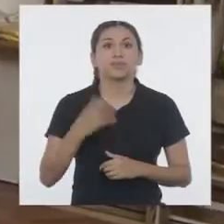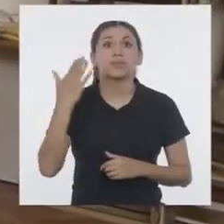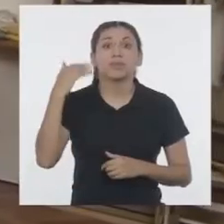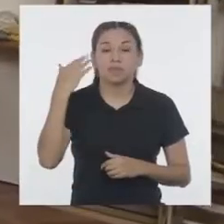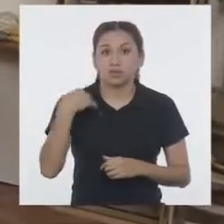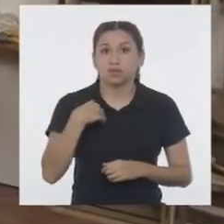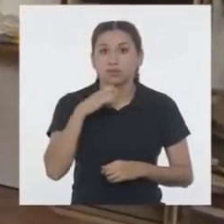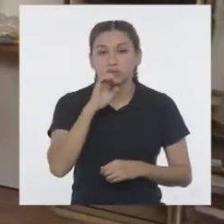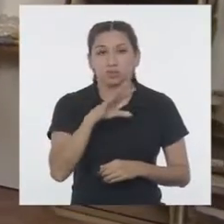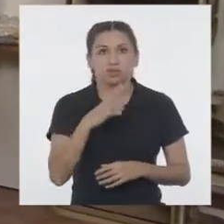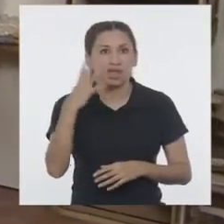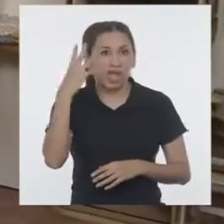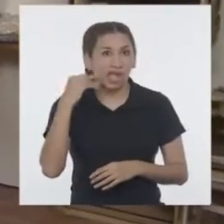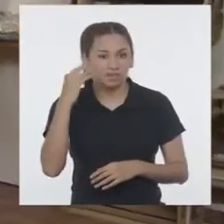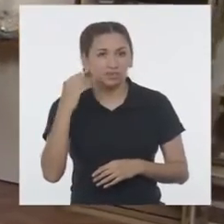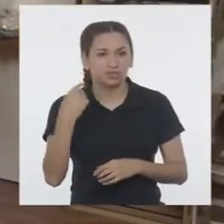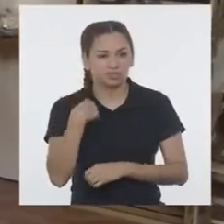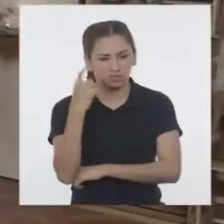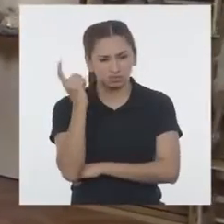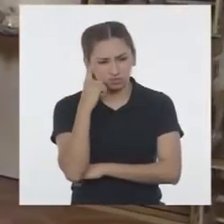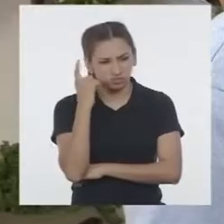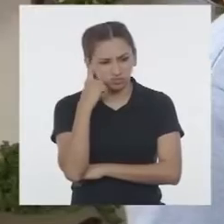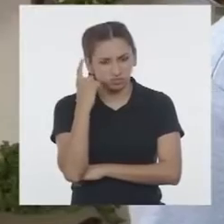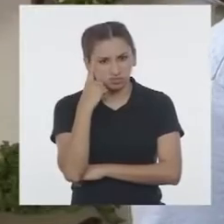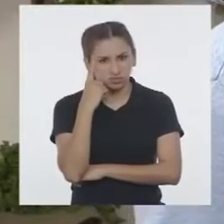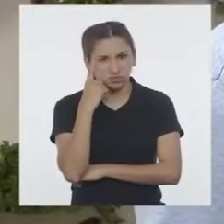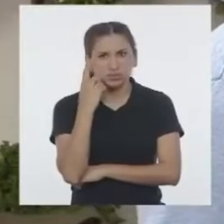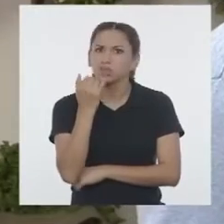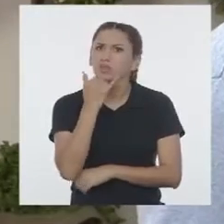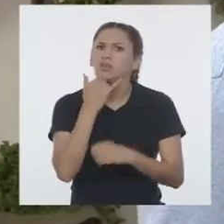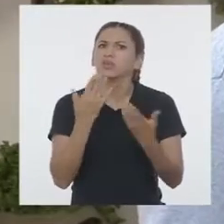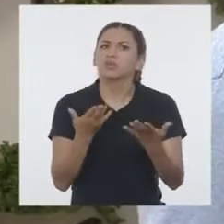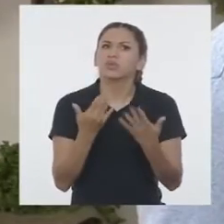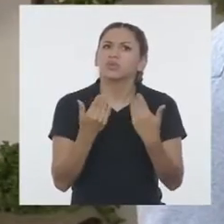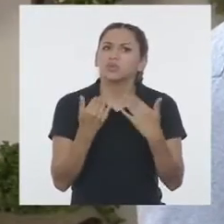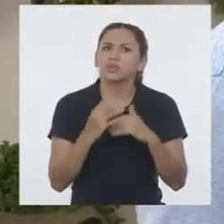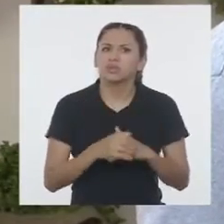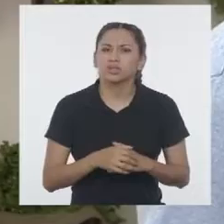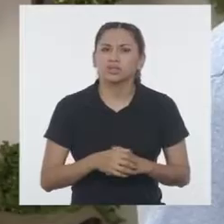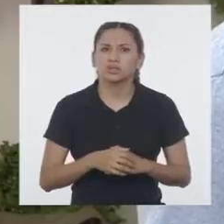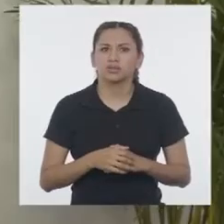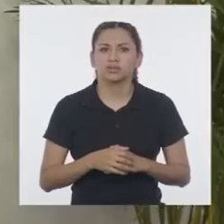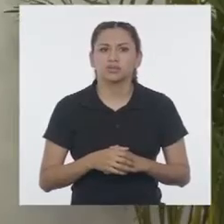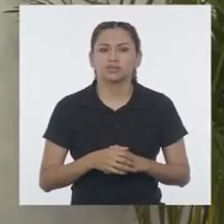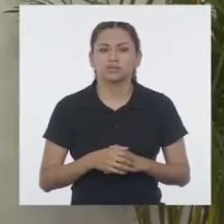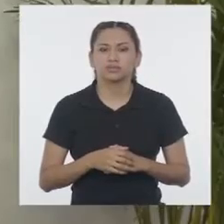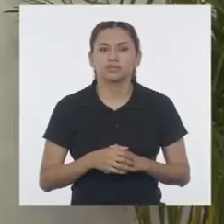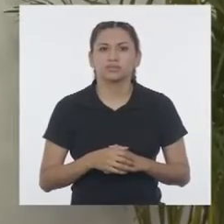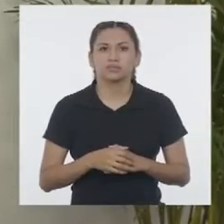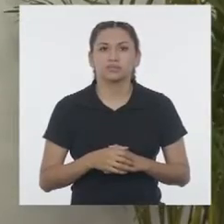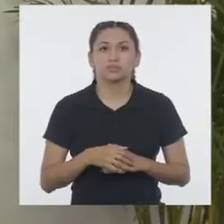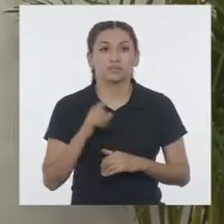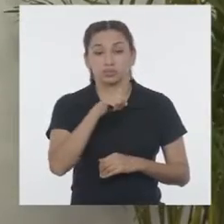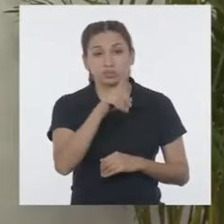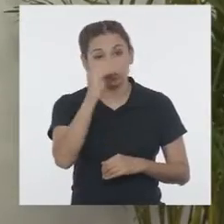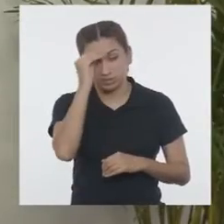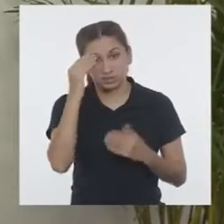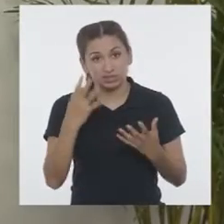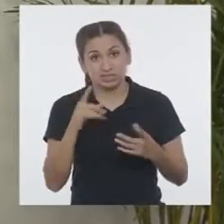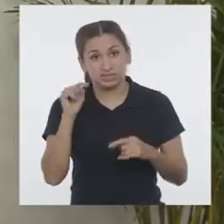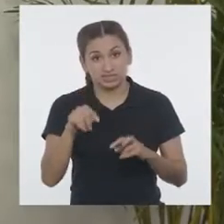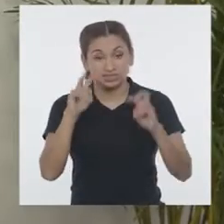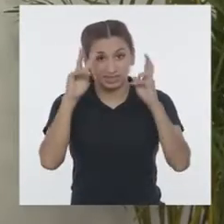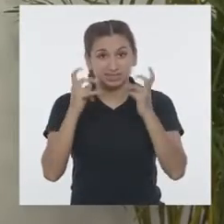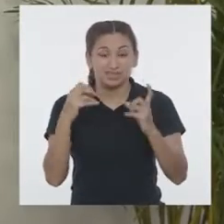La otra vez te cuento que tuve una experiencia que me dejó pensando. Ay, ¿qué pasó? Cuéntame. Mira, aunque no lo